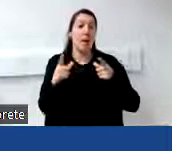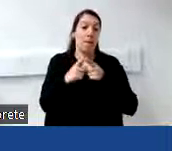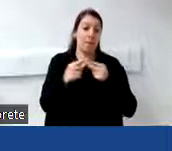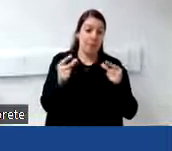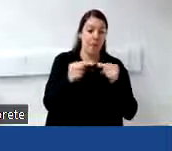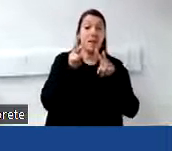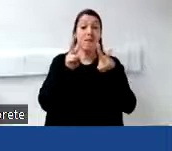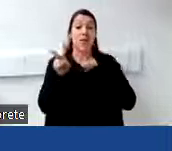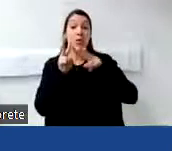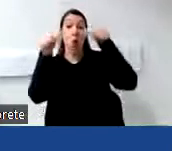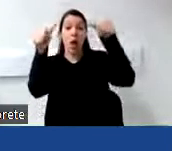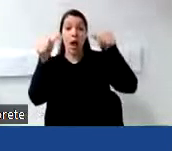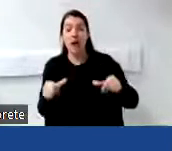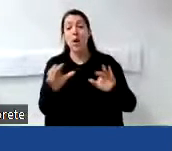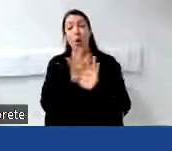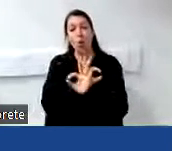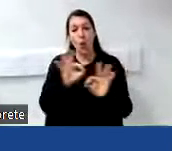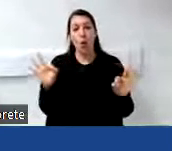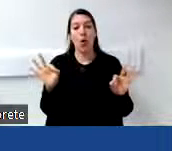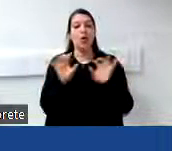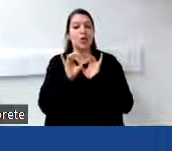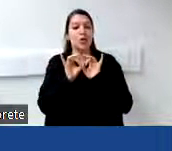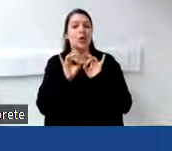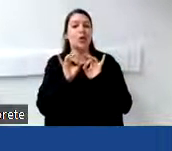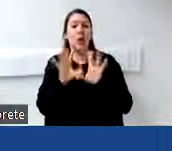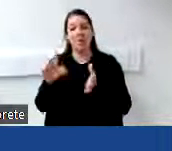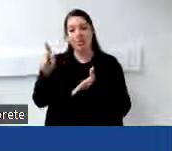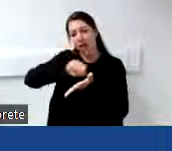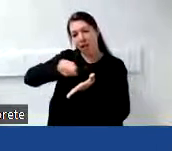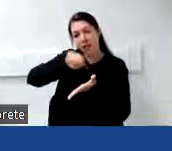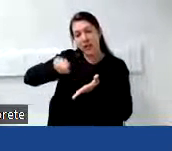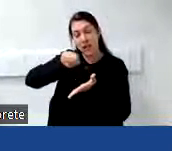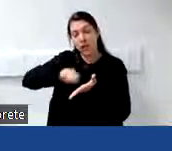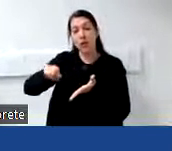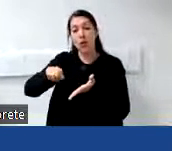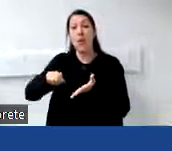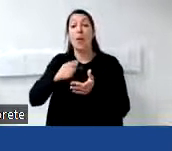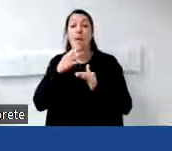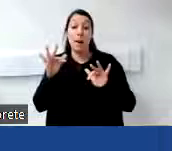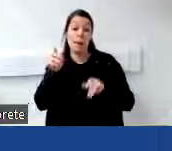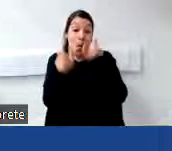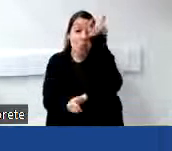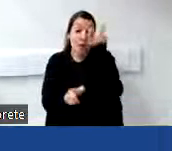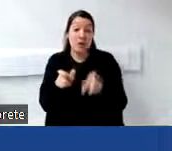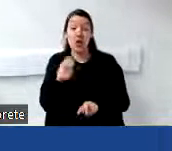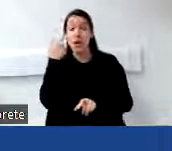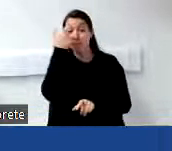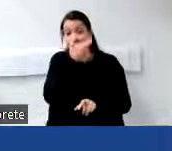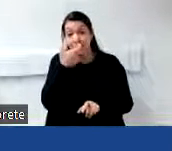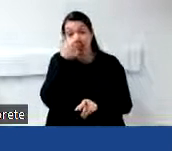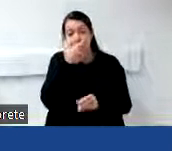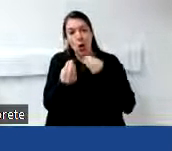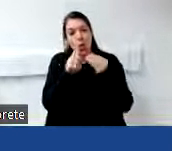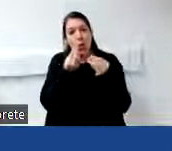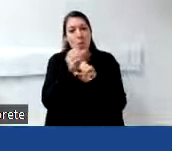formatos visuales, si se da solamente en formato escrito, si la persona, por ejemplo, tiene discapacidad visual, cómo